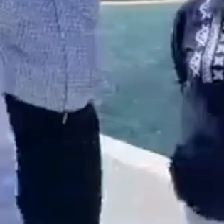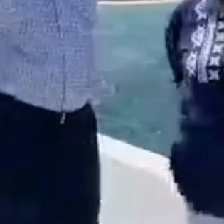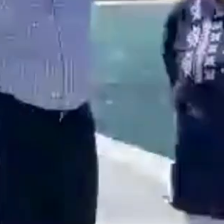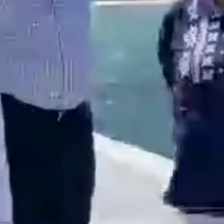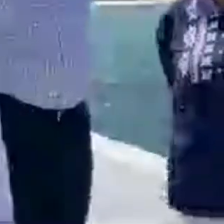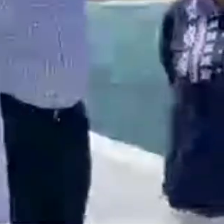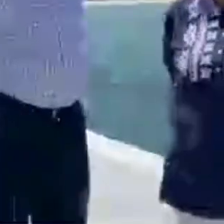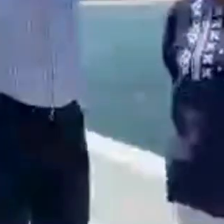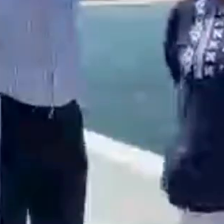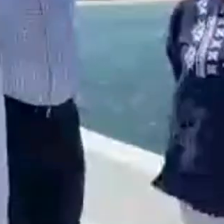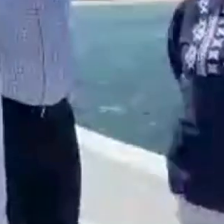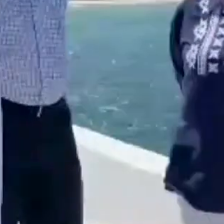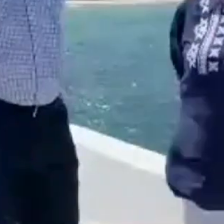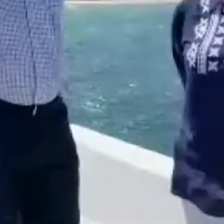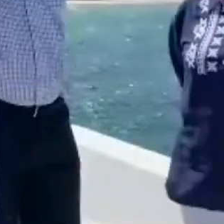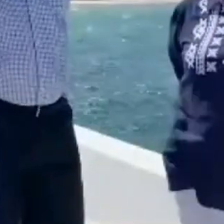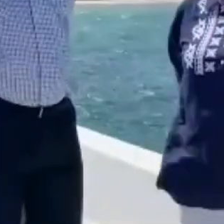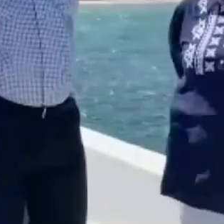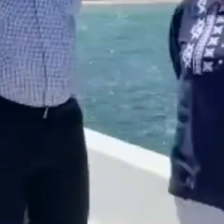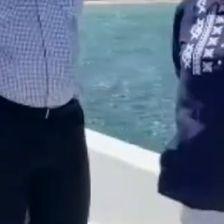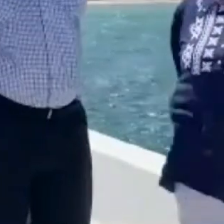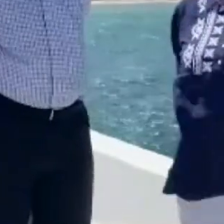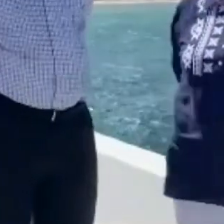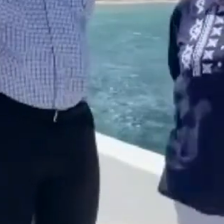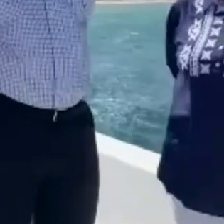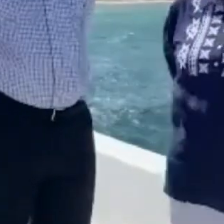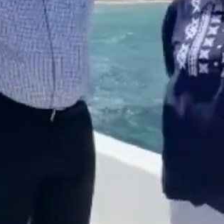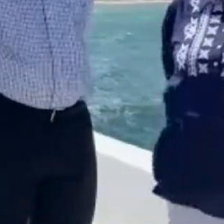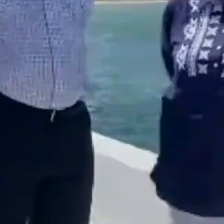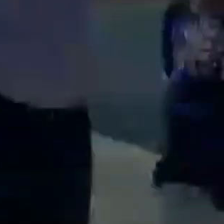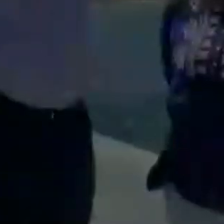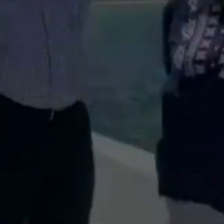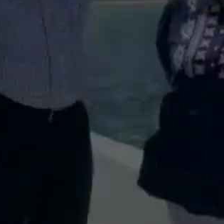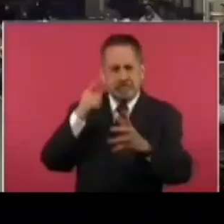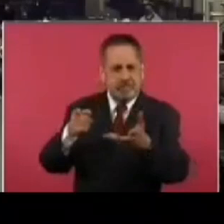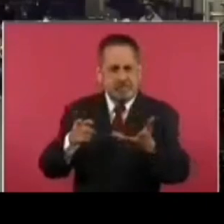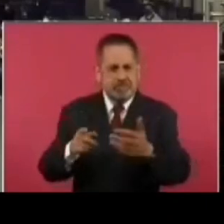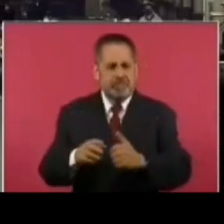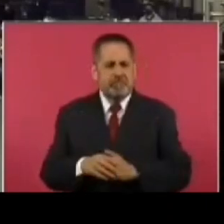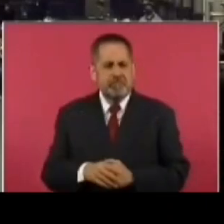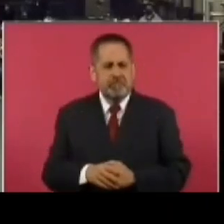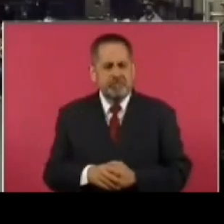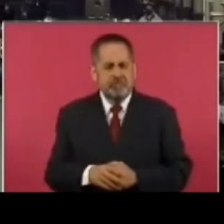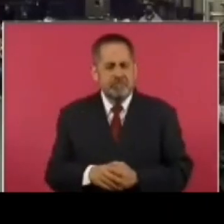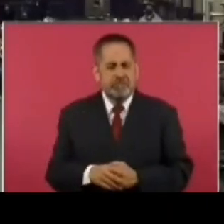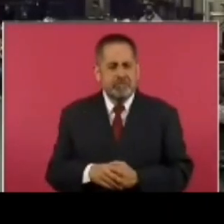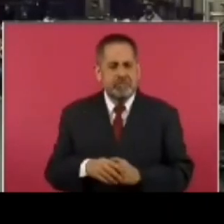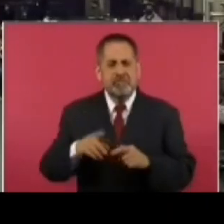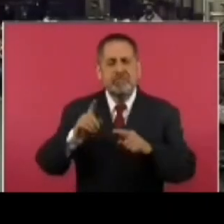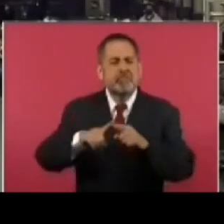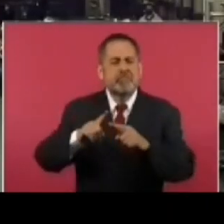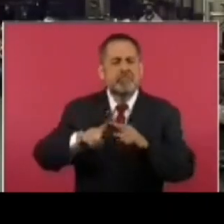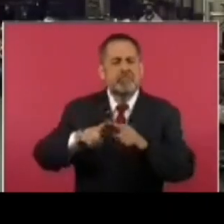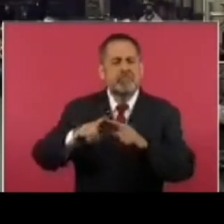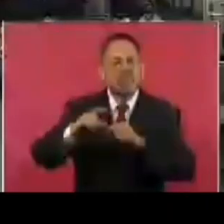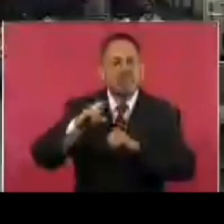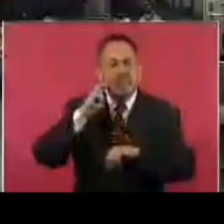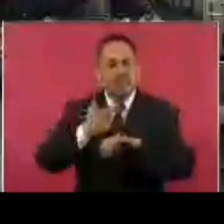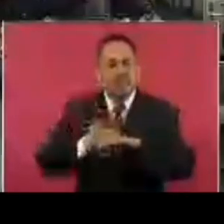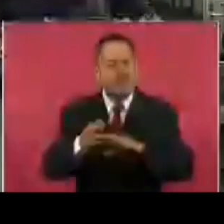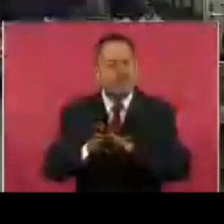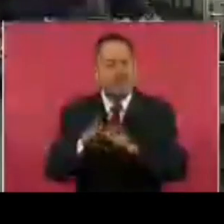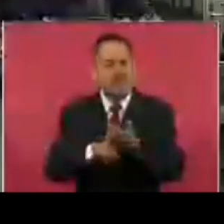extraordinario con los colonos en ese tiempo. ¿Qué papel se tiene que jugar? Entonces,